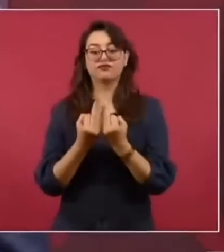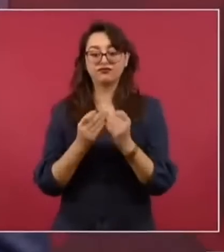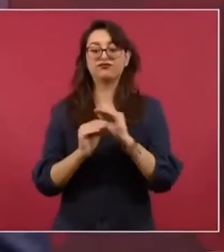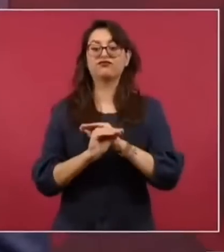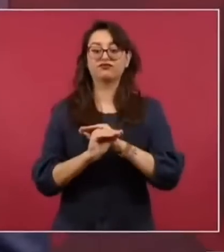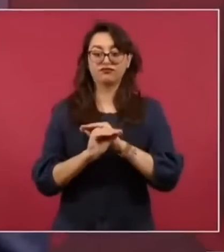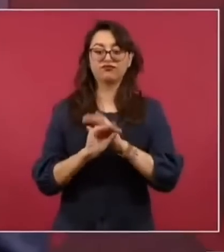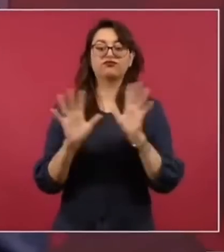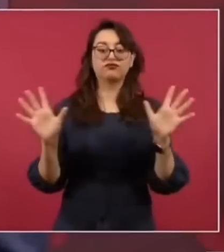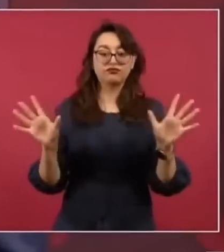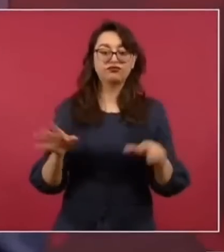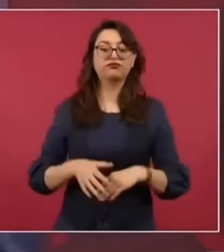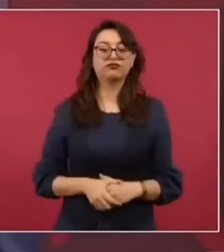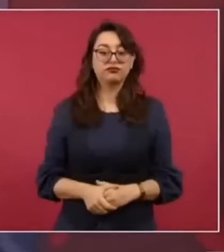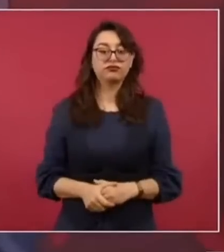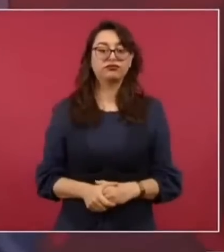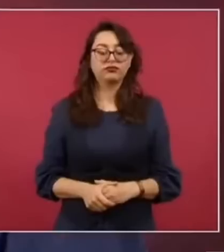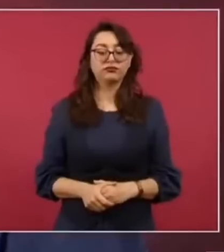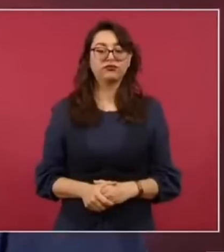opciones,